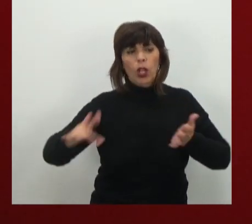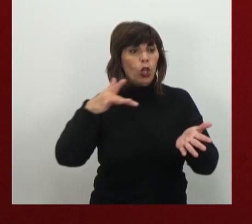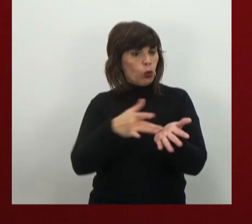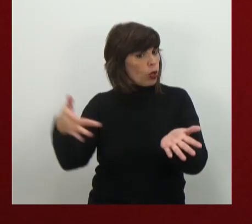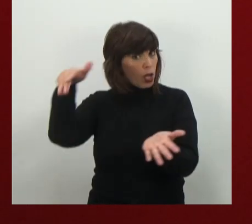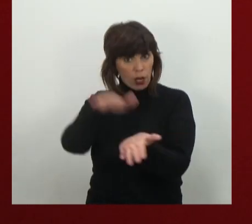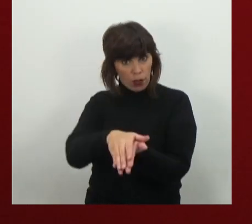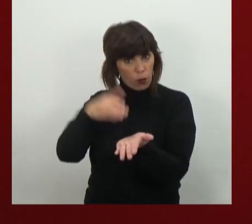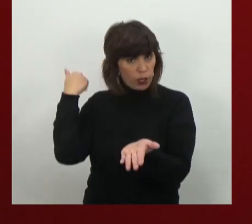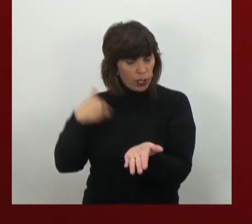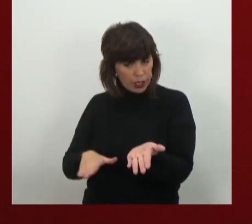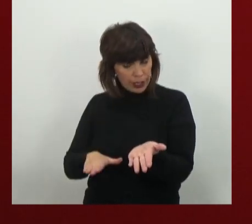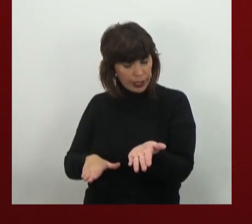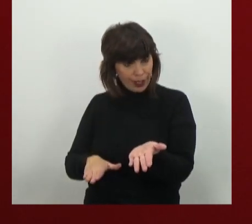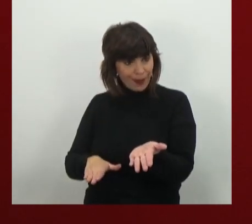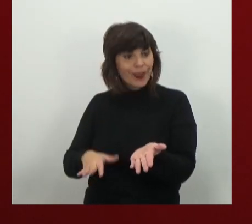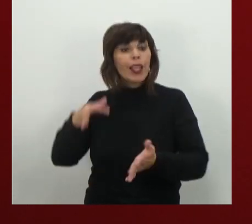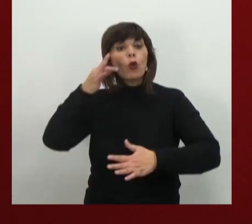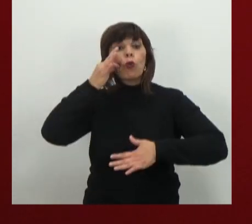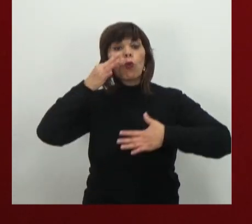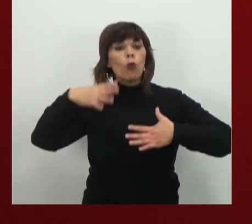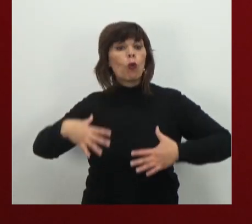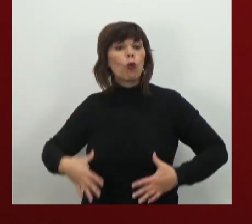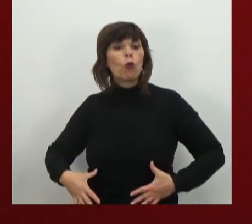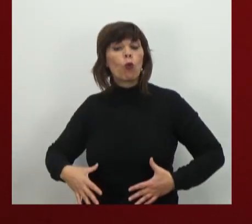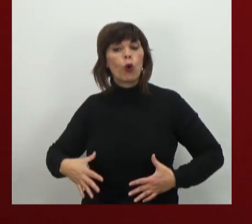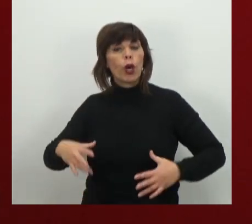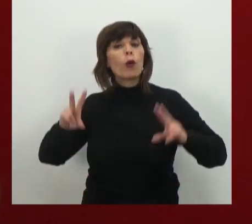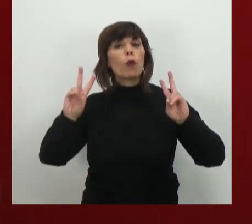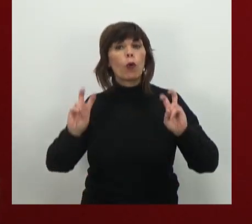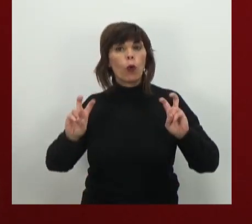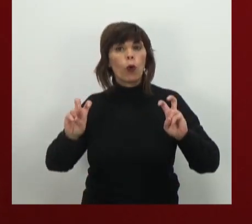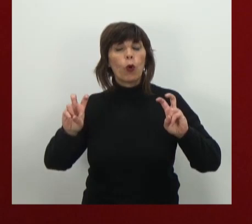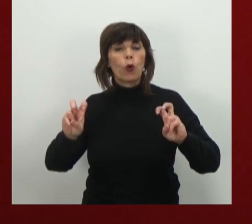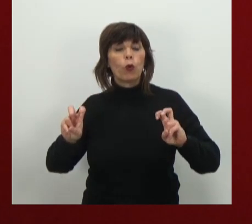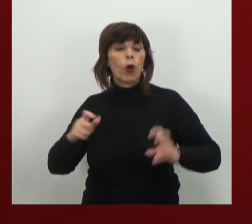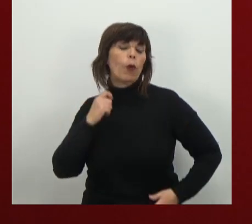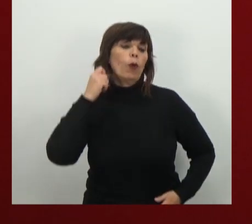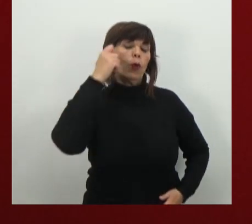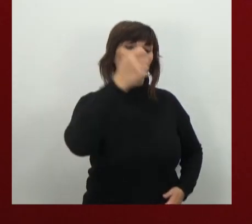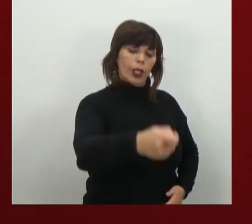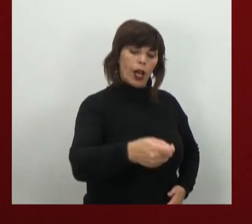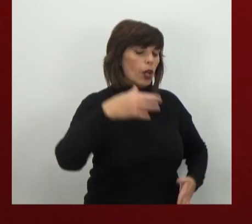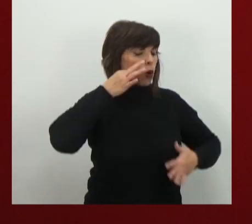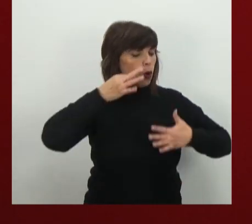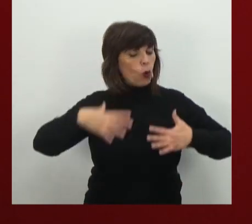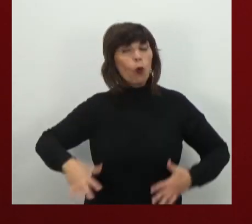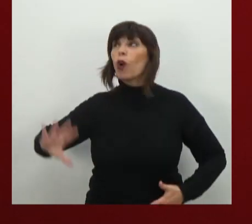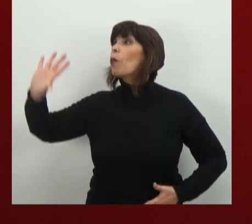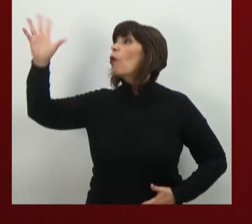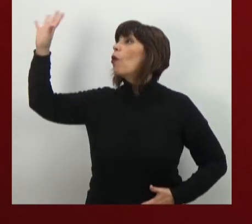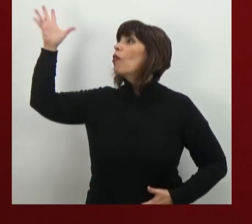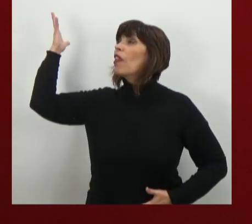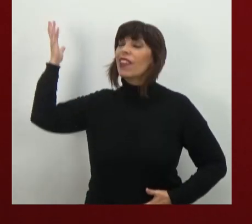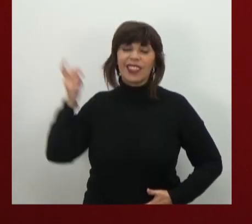uno recibe un cuerpo celestial. Un cuerpo celestial para poder vivir en aquel cielo